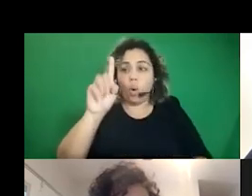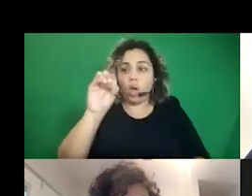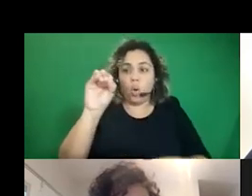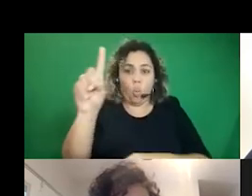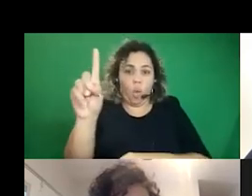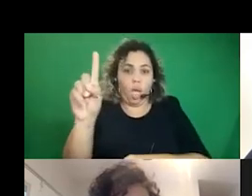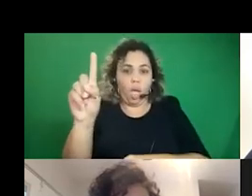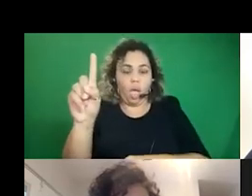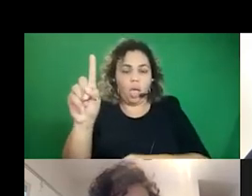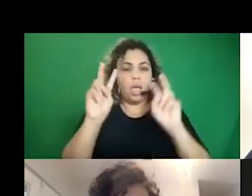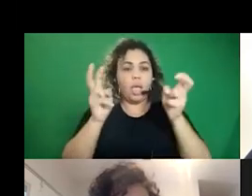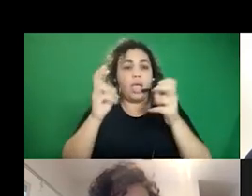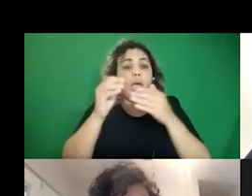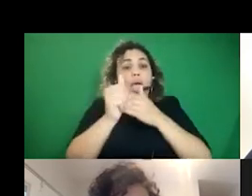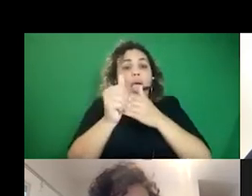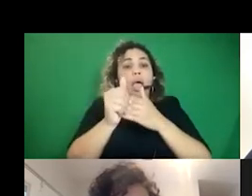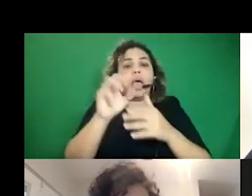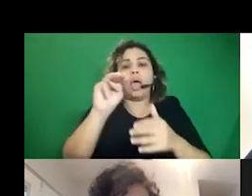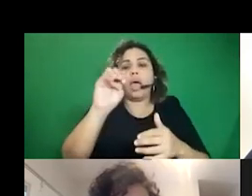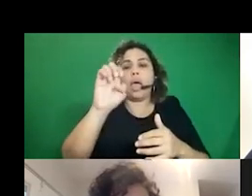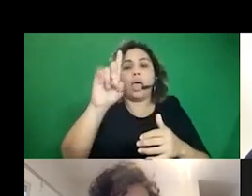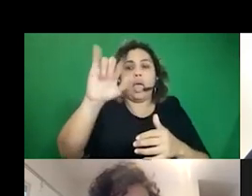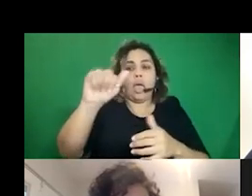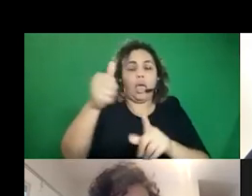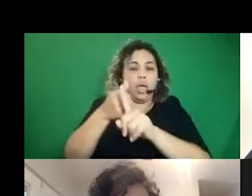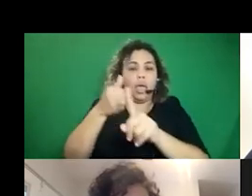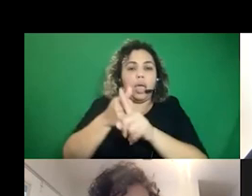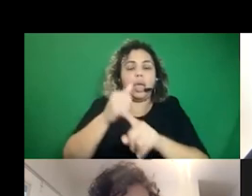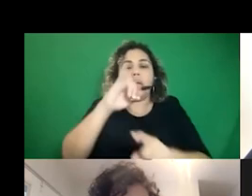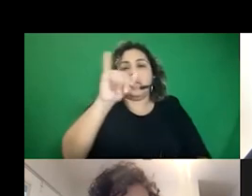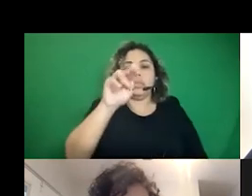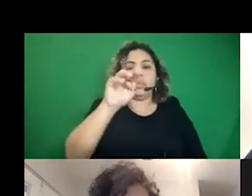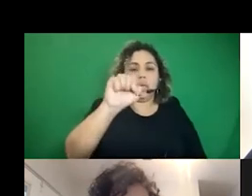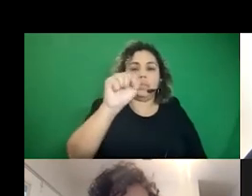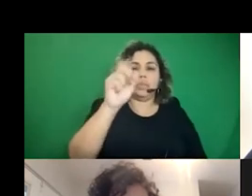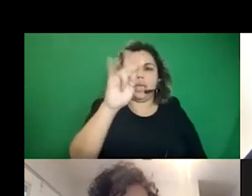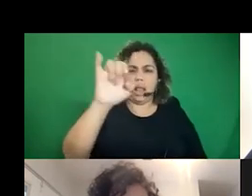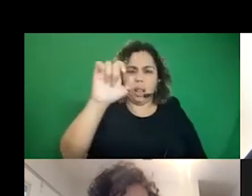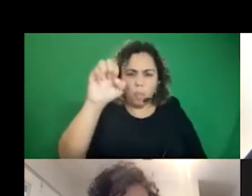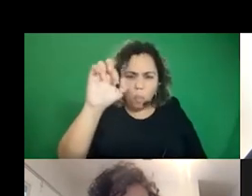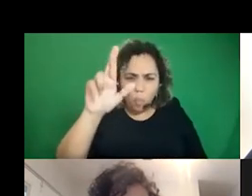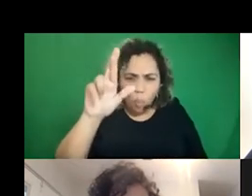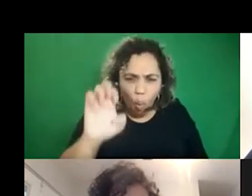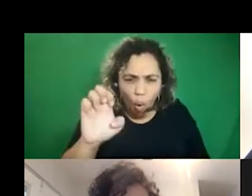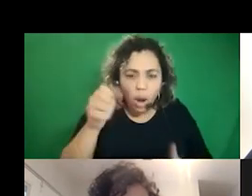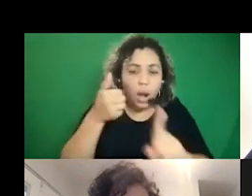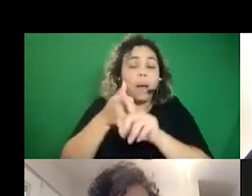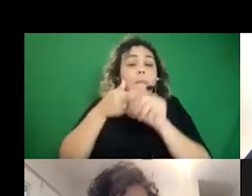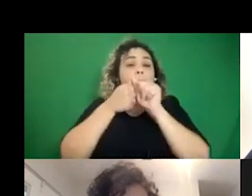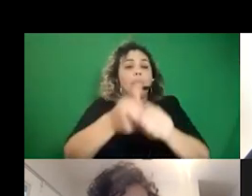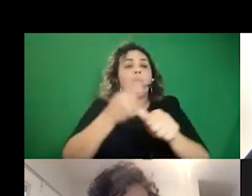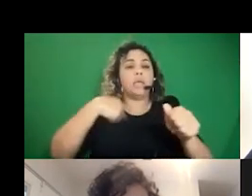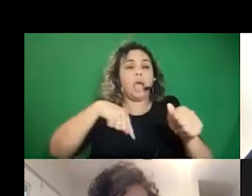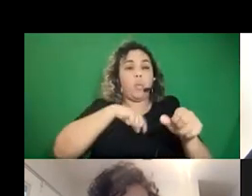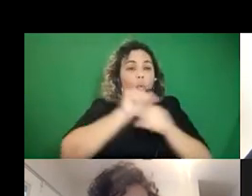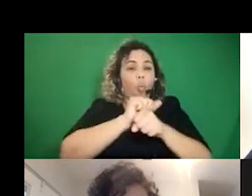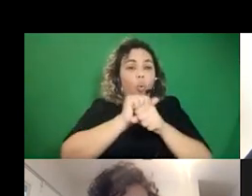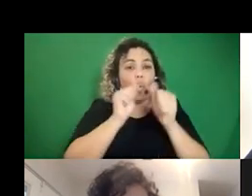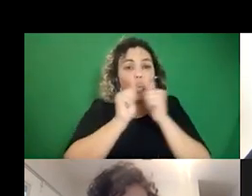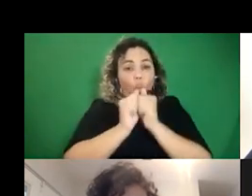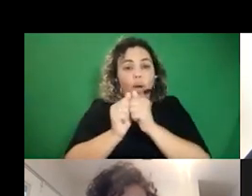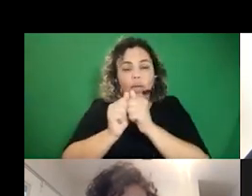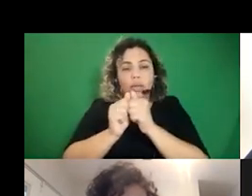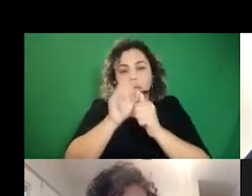nuestra capacitación la próxima semana de encarcelamiento electrónico y esta